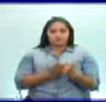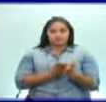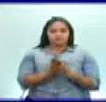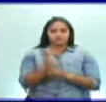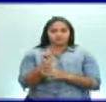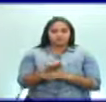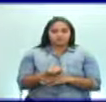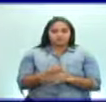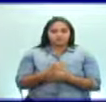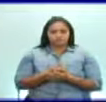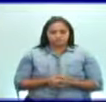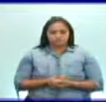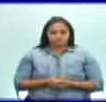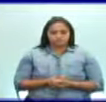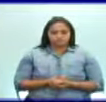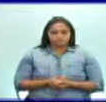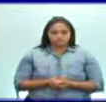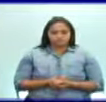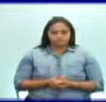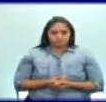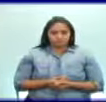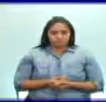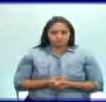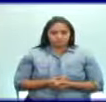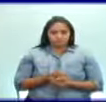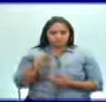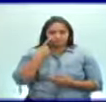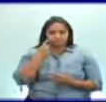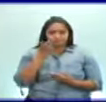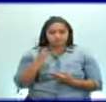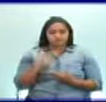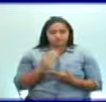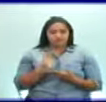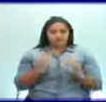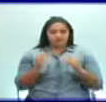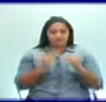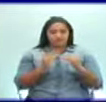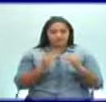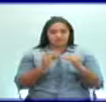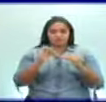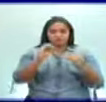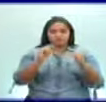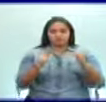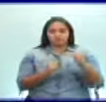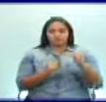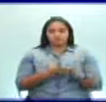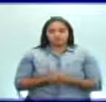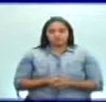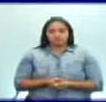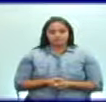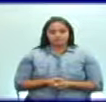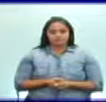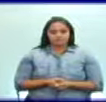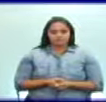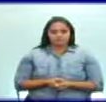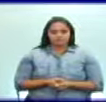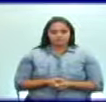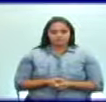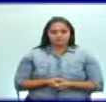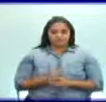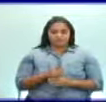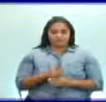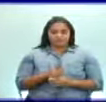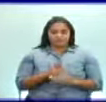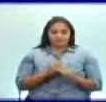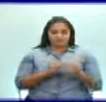este caso le doy una representación gráfica, también la base está entre 0 y 1. A partir de la representación vamos a obtener